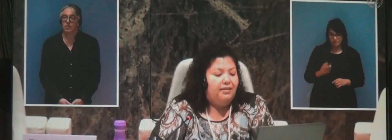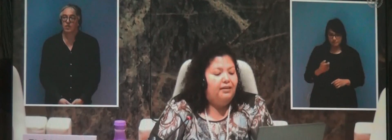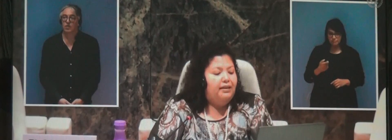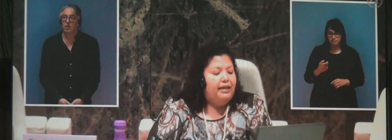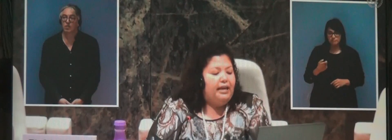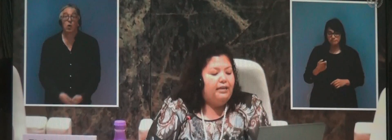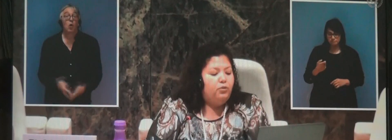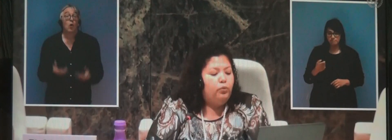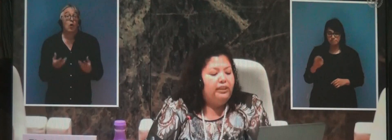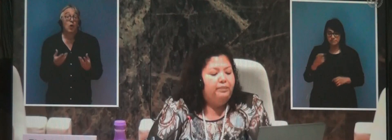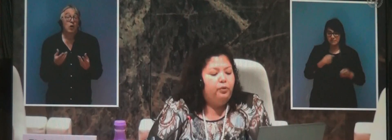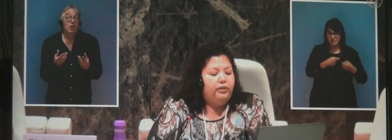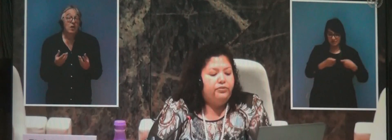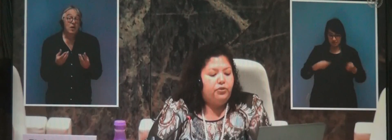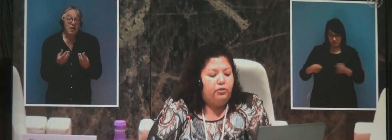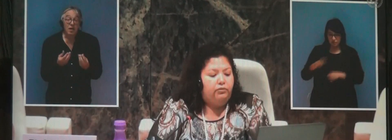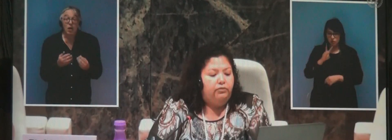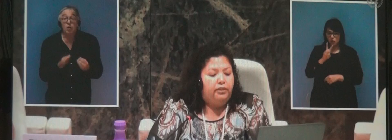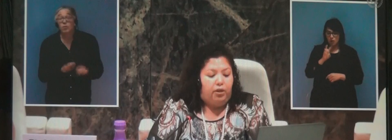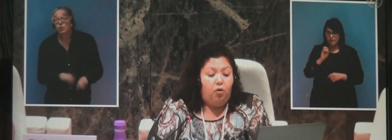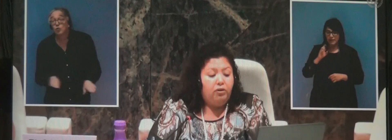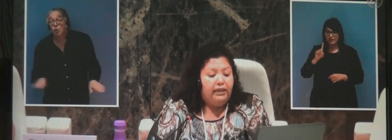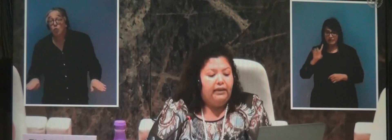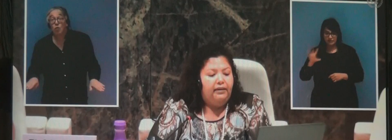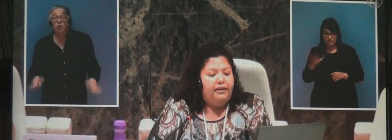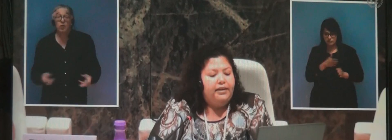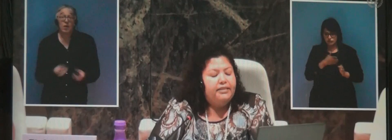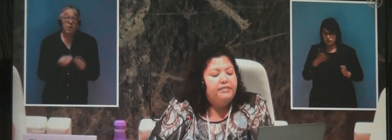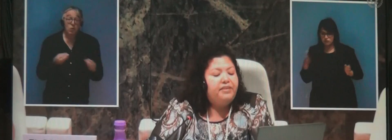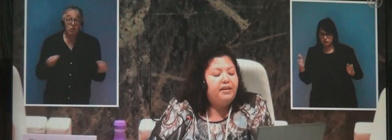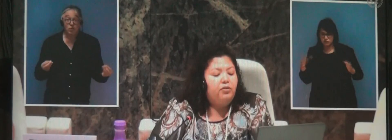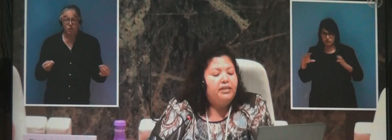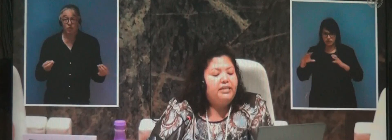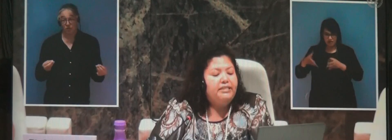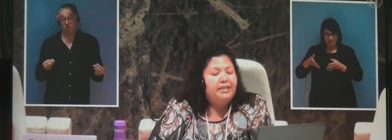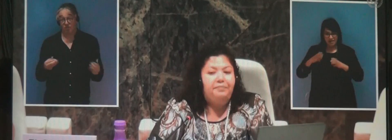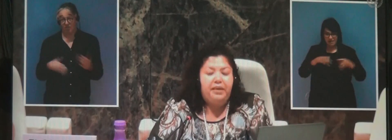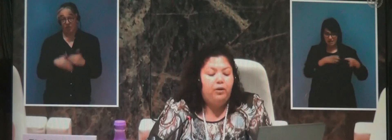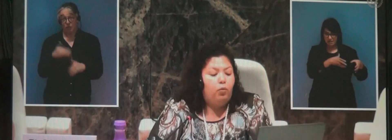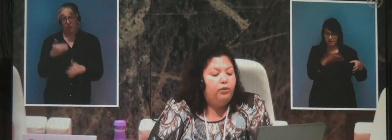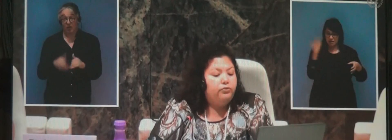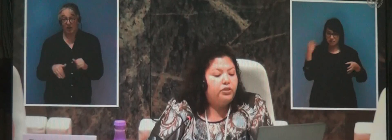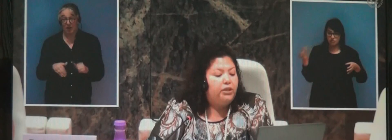2015, las juntas de protección del CONNA recibieron